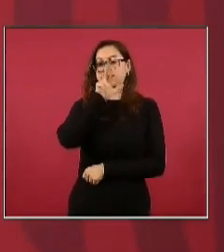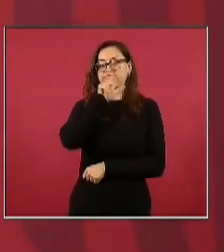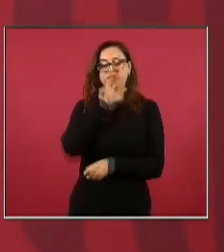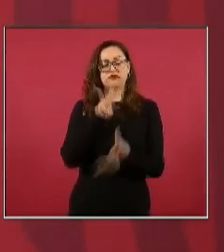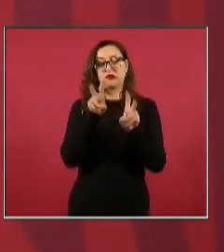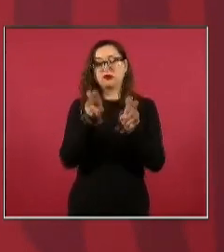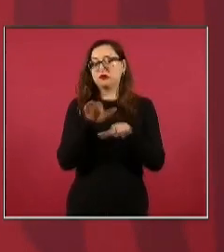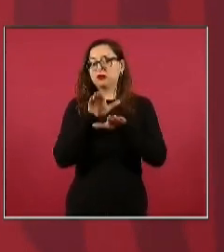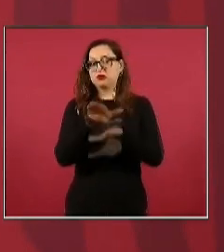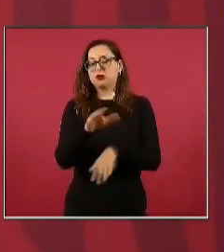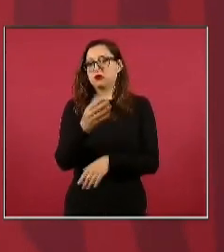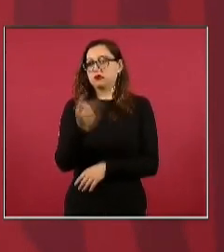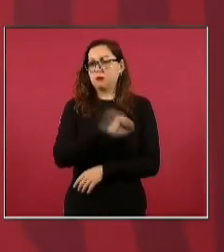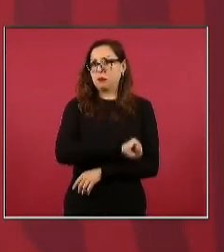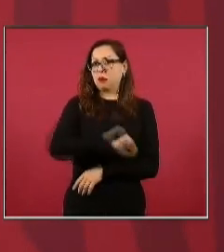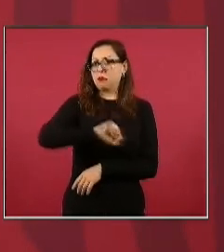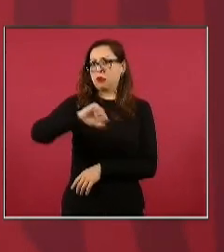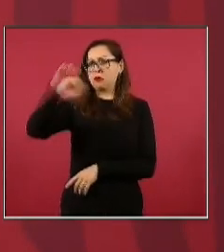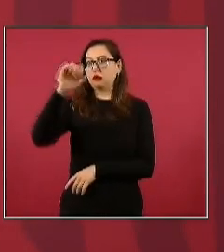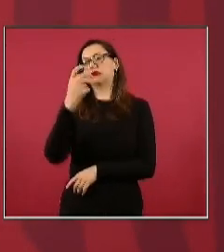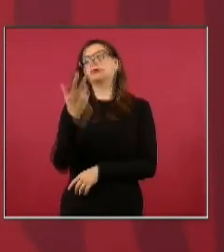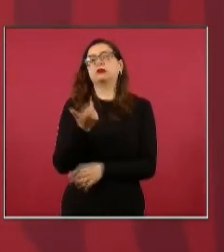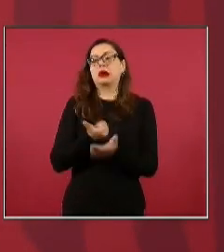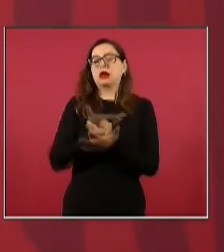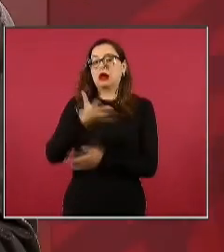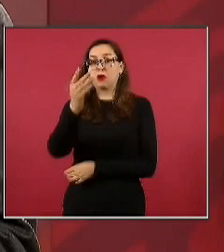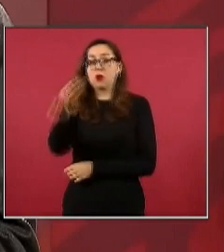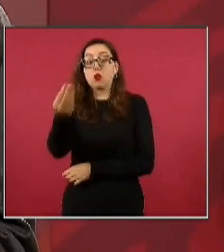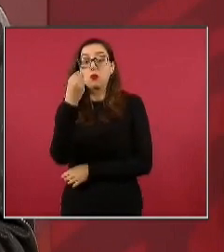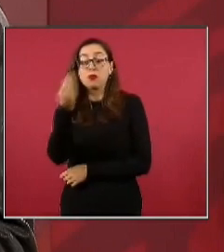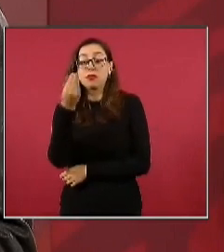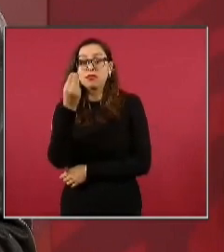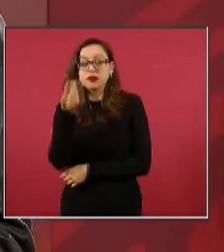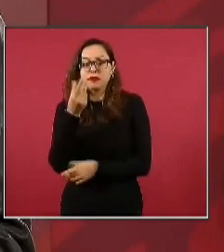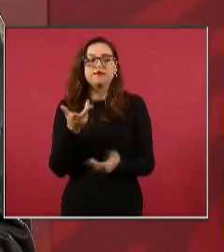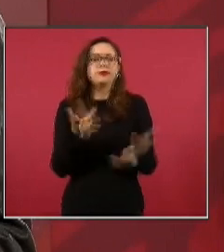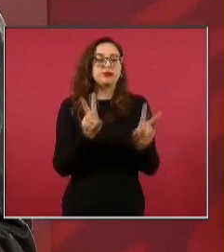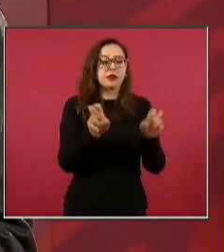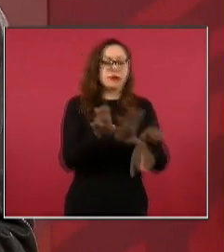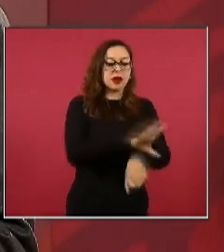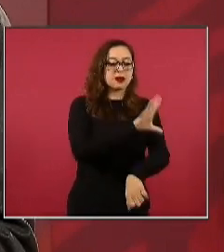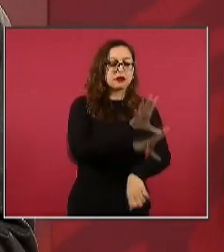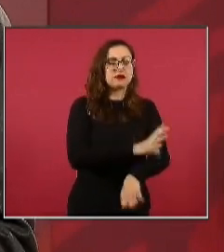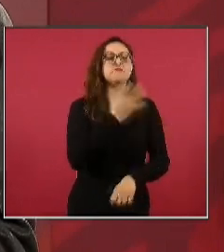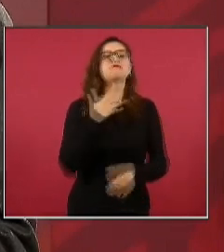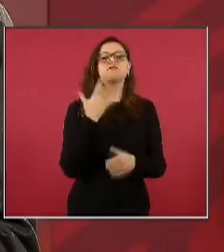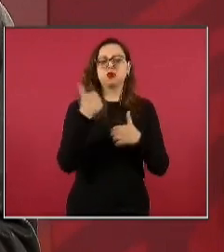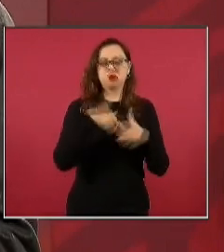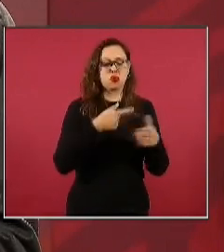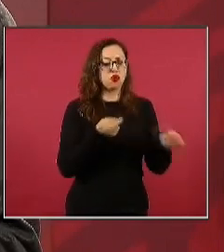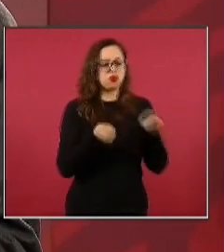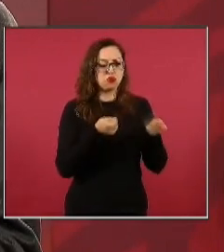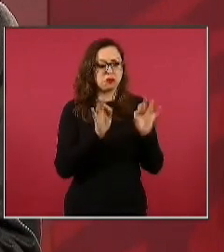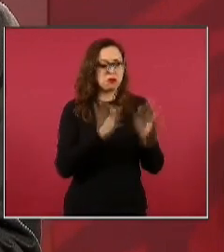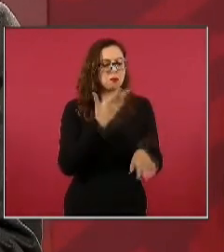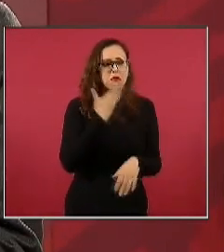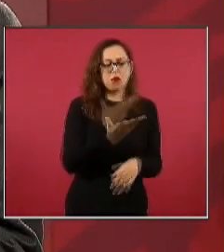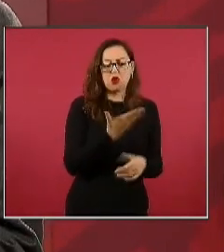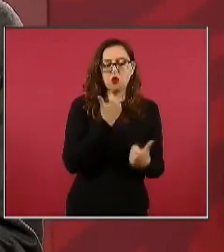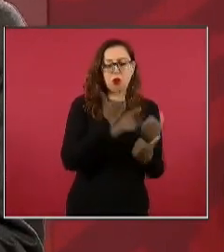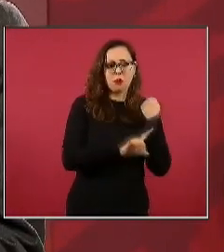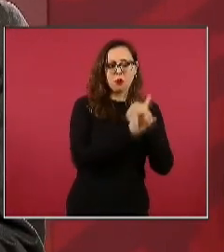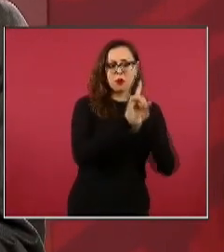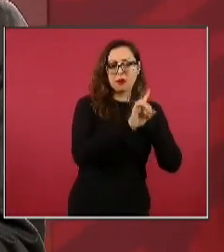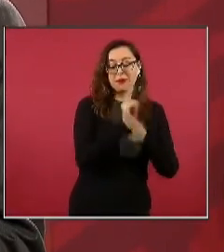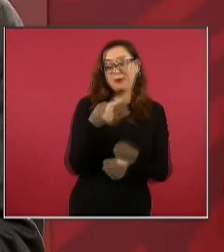pues tranquilidad a la sociedad, porque México hoy por hoy está batallando con el virus de COVID-19, pero además